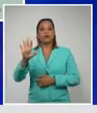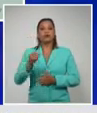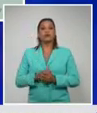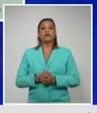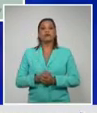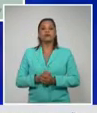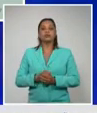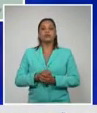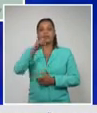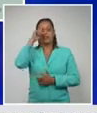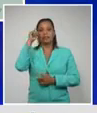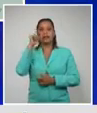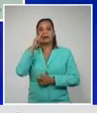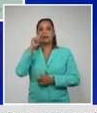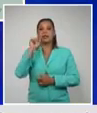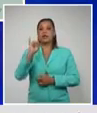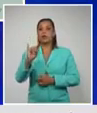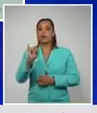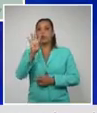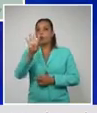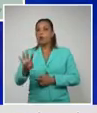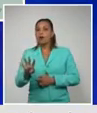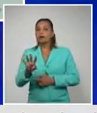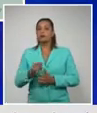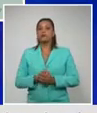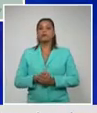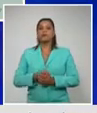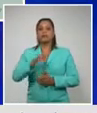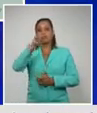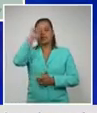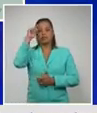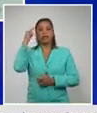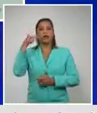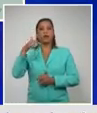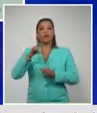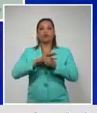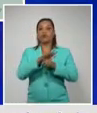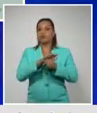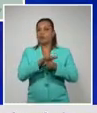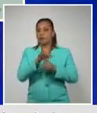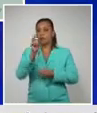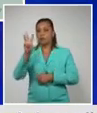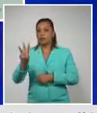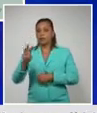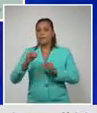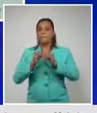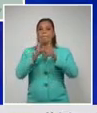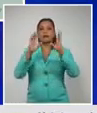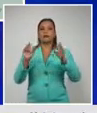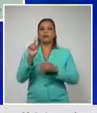con 4, San José de las Lajas con 3 y Madruga 1.